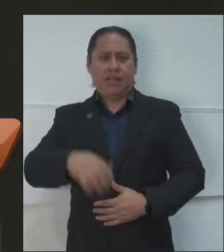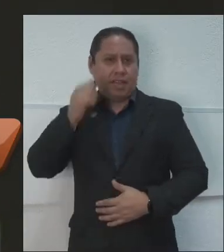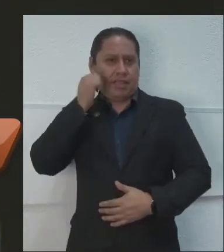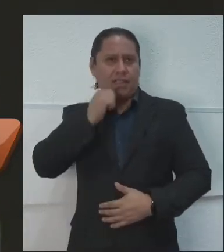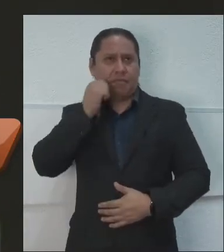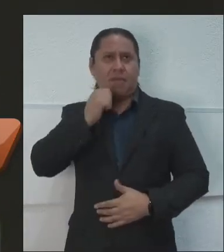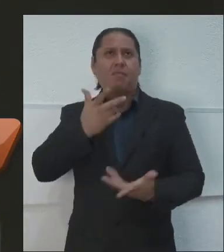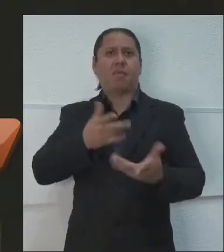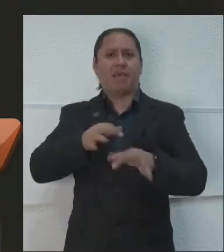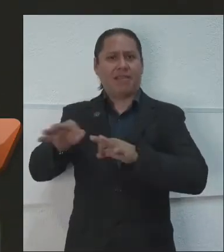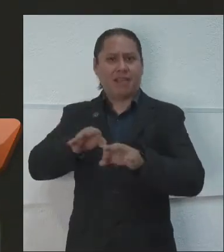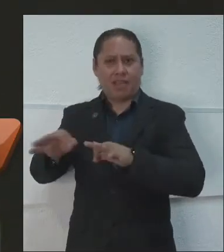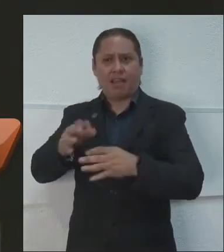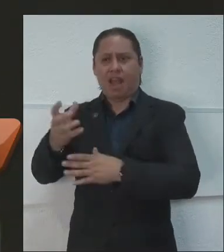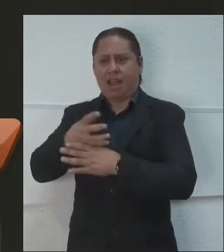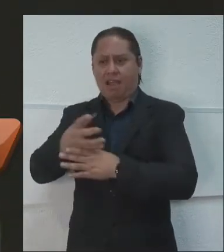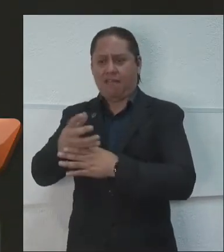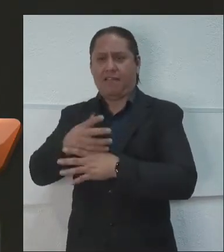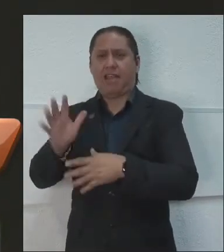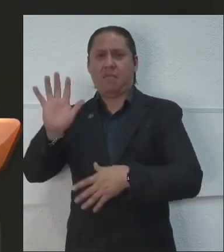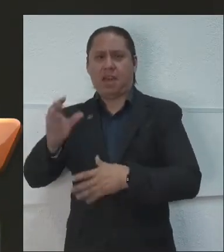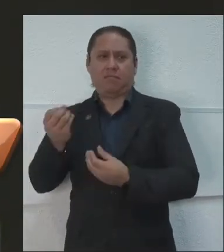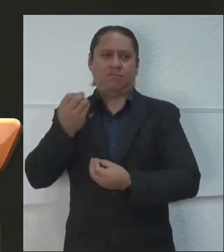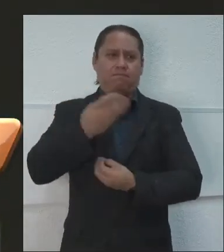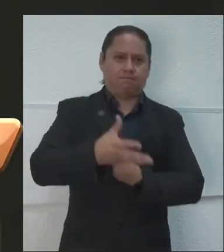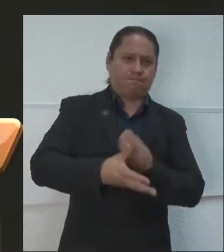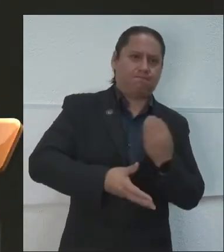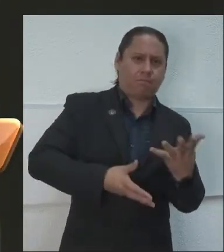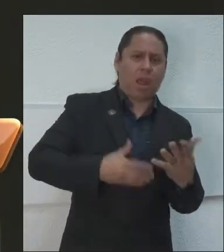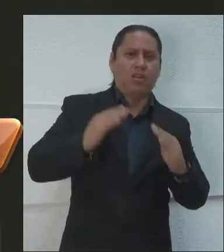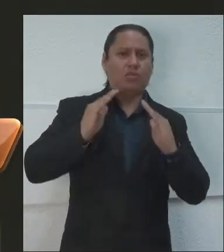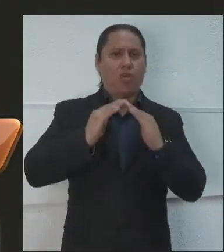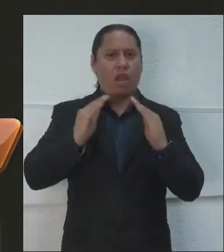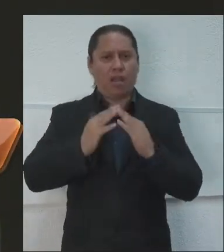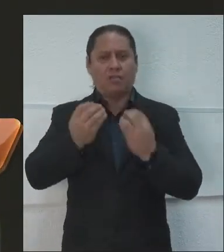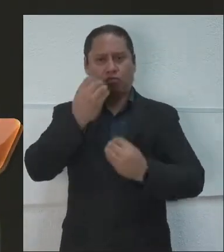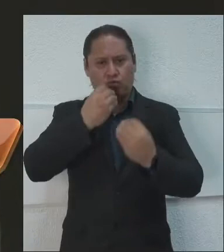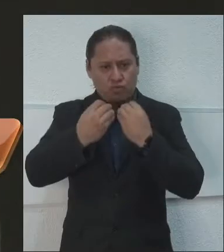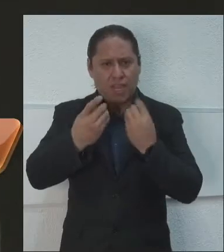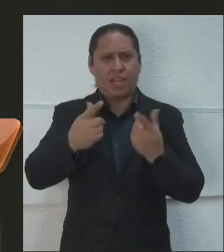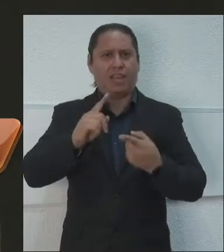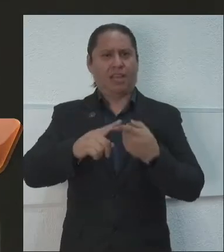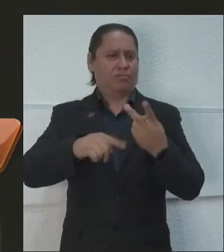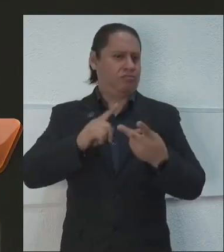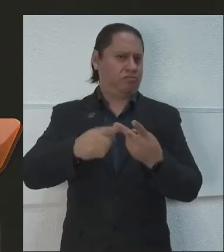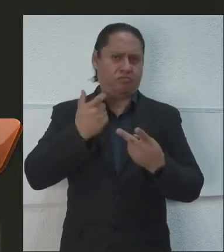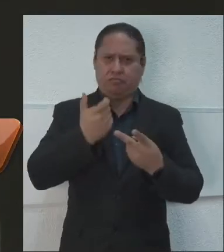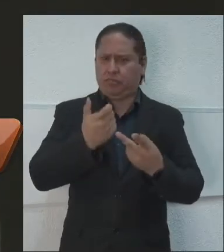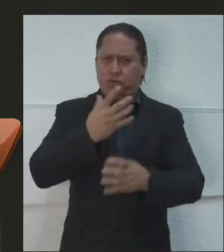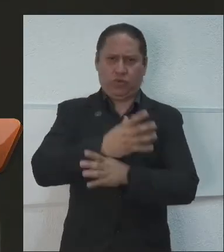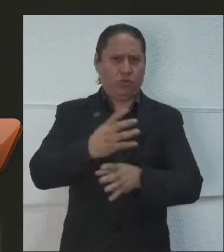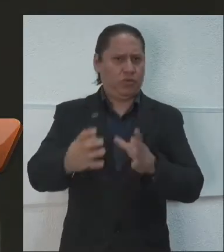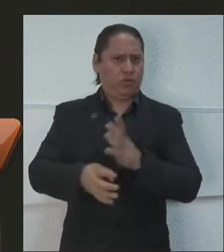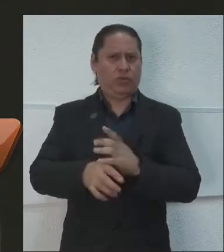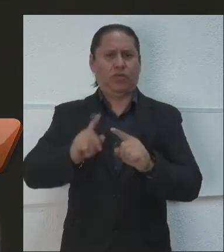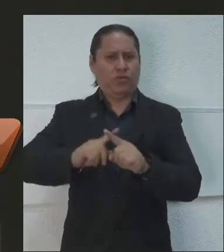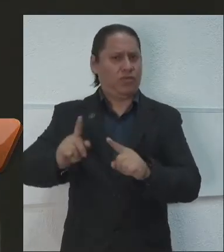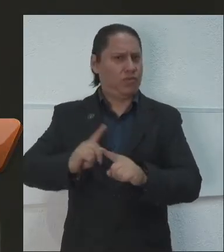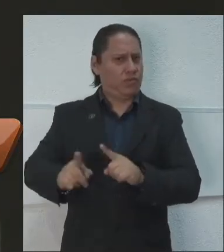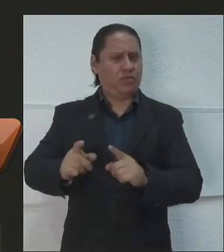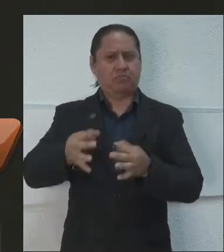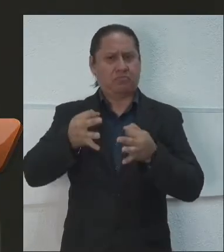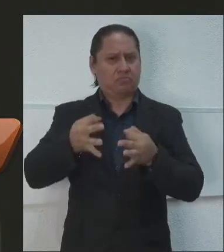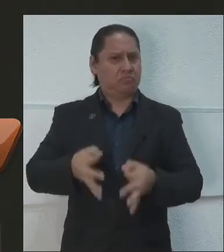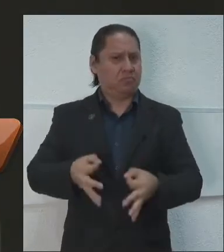a más de 1 millón de familias chiapanecas y chiapanecos que se dedican y benefician